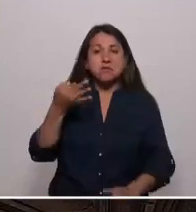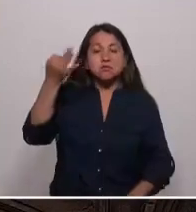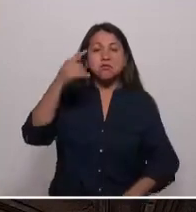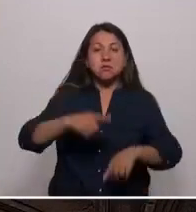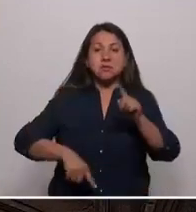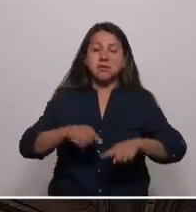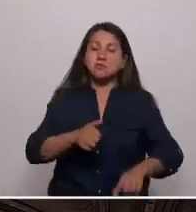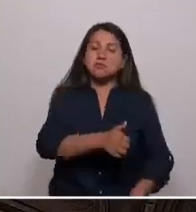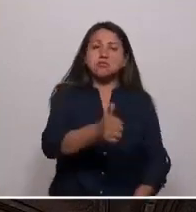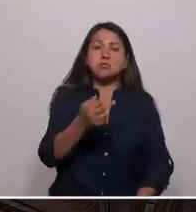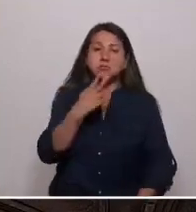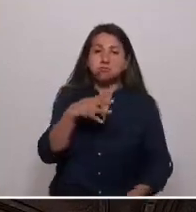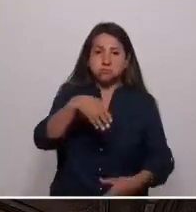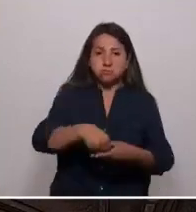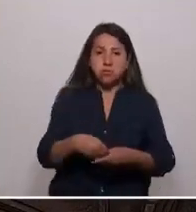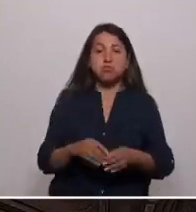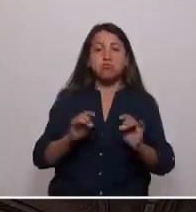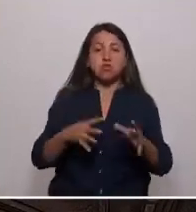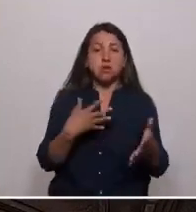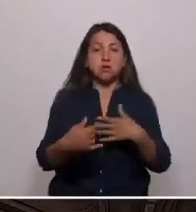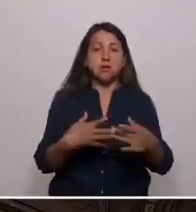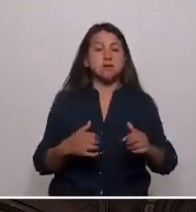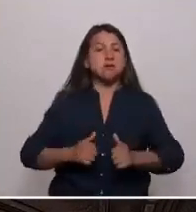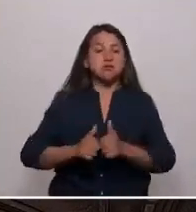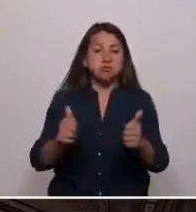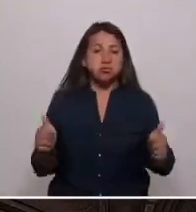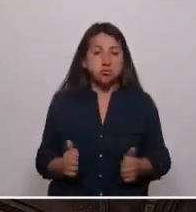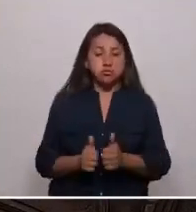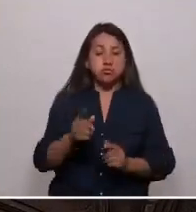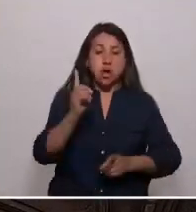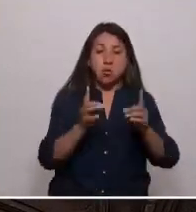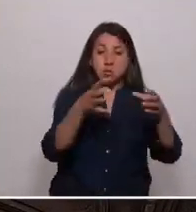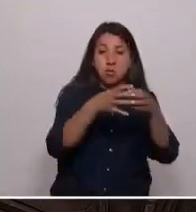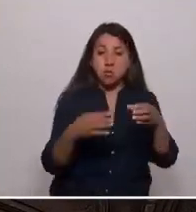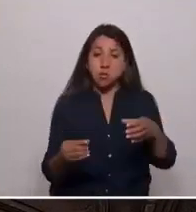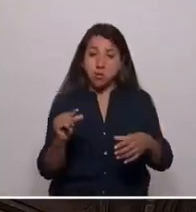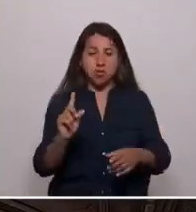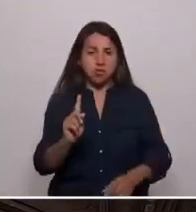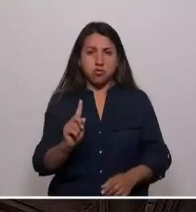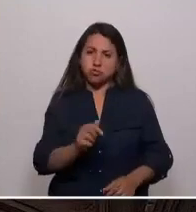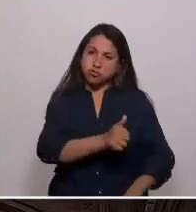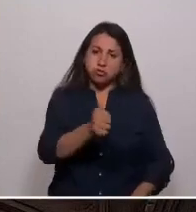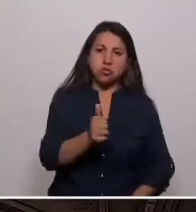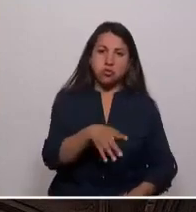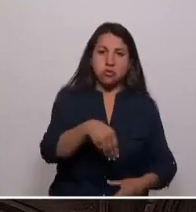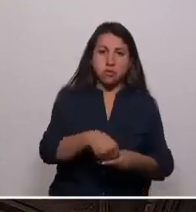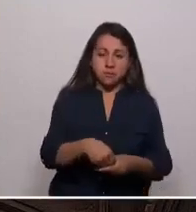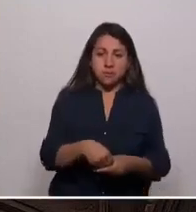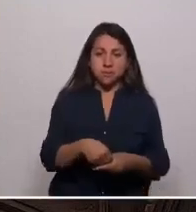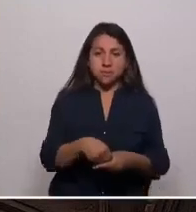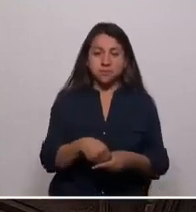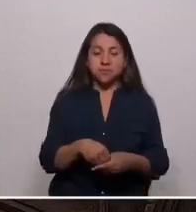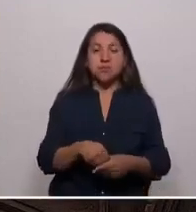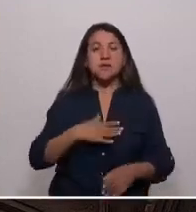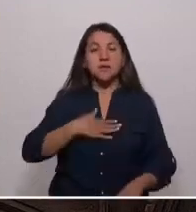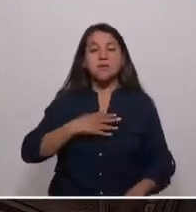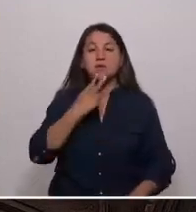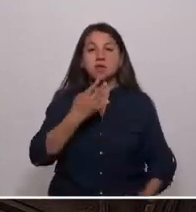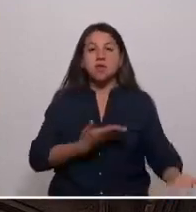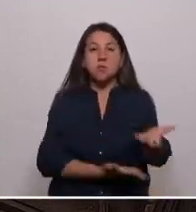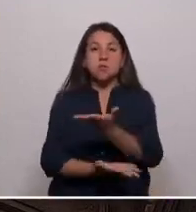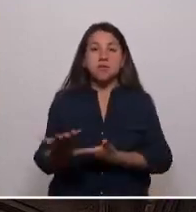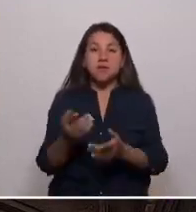todos, una naturaleza de todos, no de unos pocos. Y no para explotar la mansalva, sino para convivir en